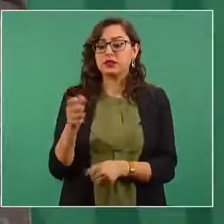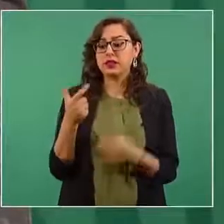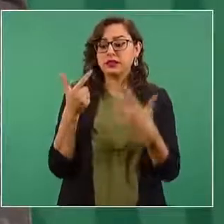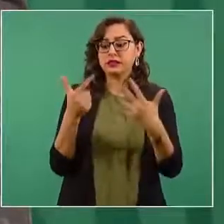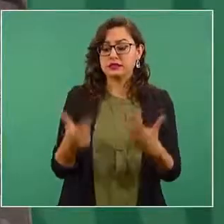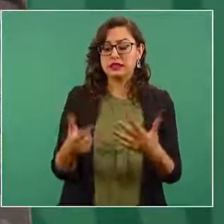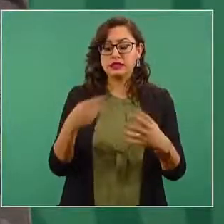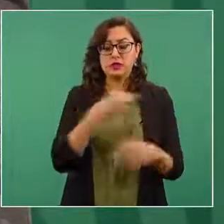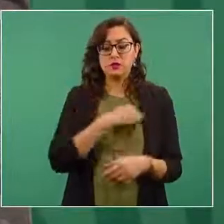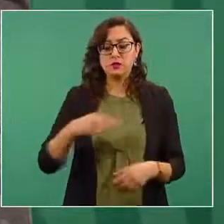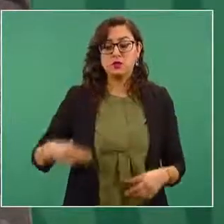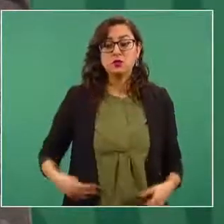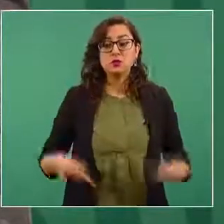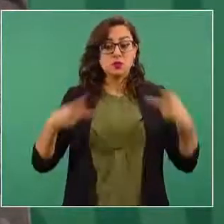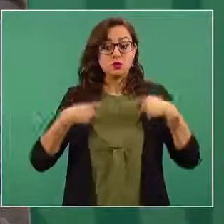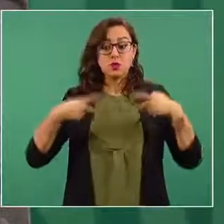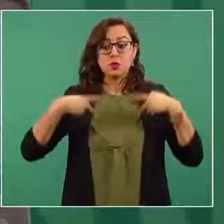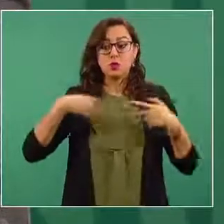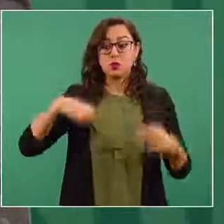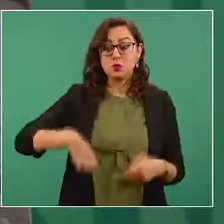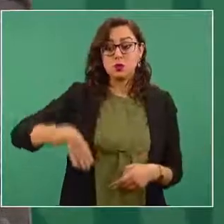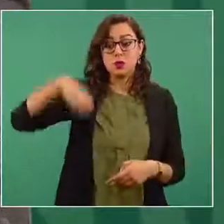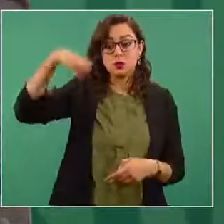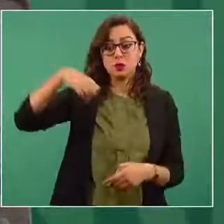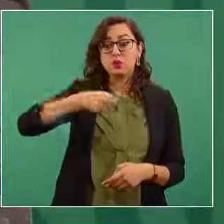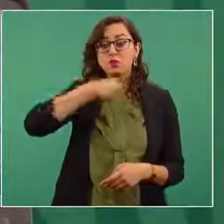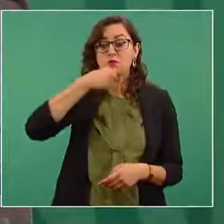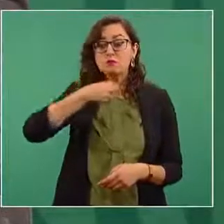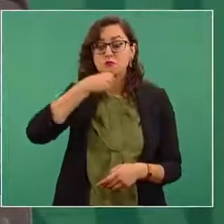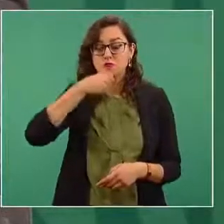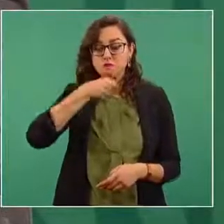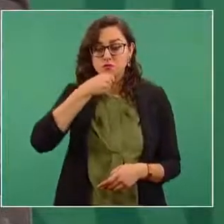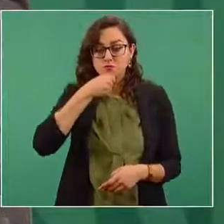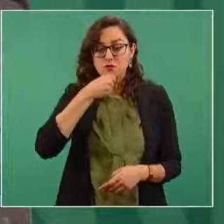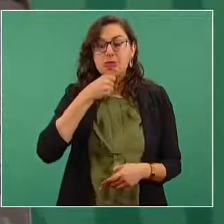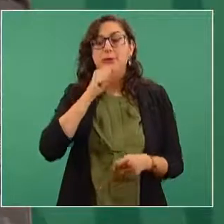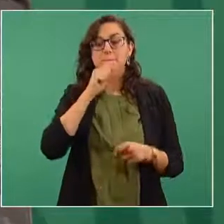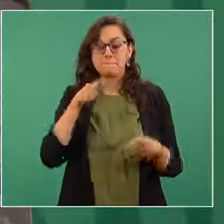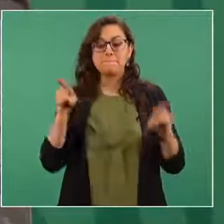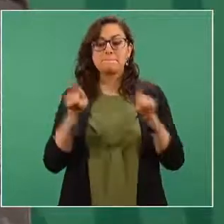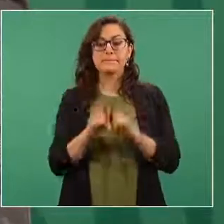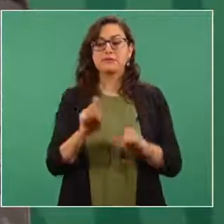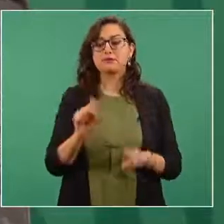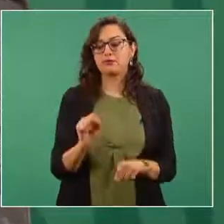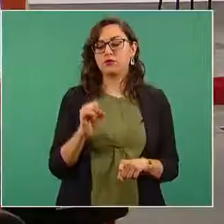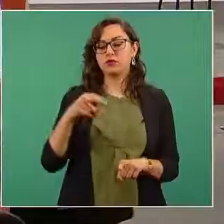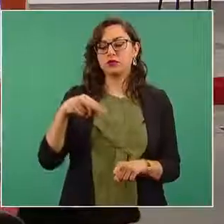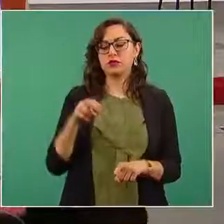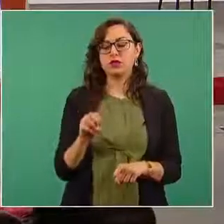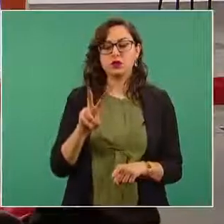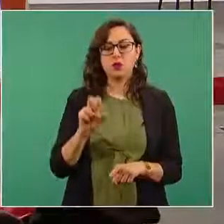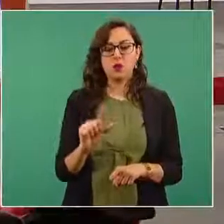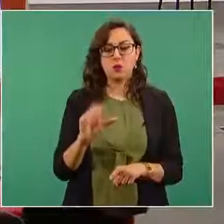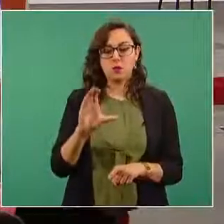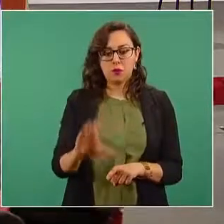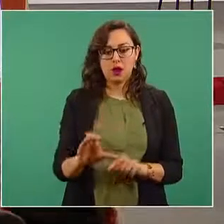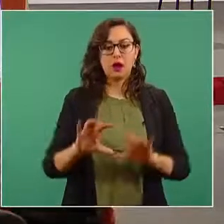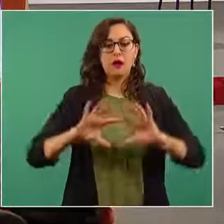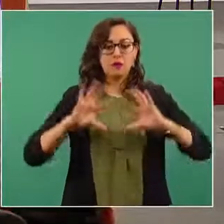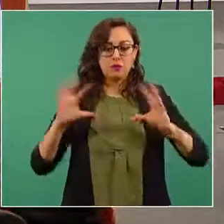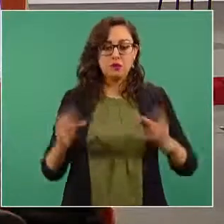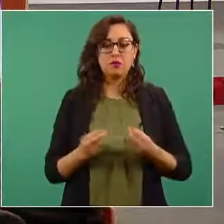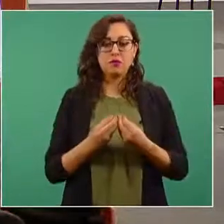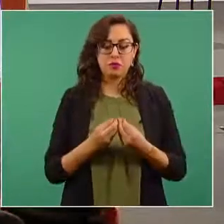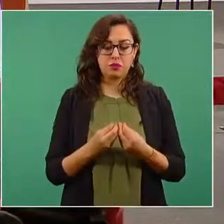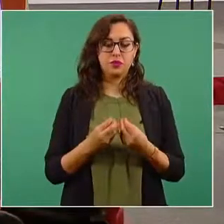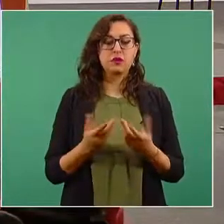para adultos mayores, con estos arribos e incluyendo el de Sinovac y además el de hoy, que el que llega hoy, el de